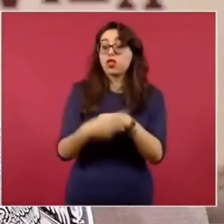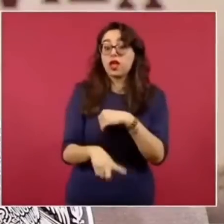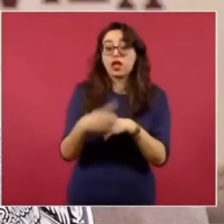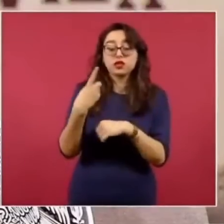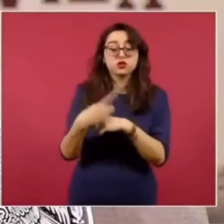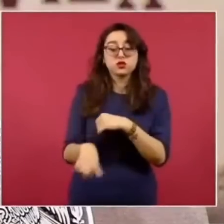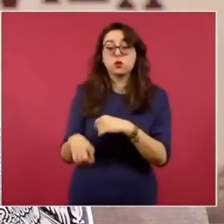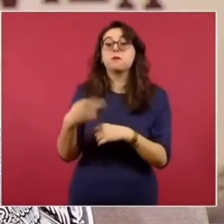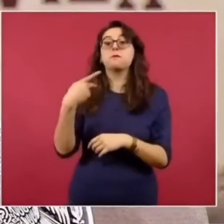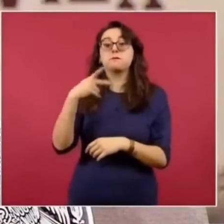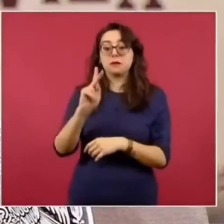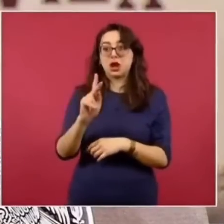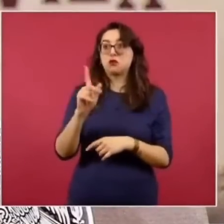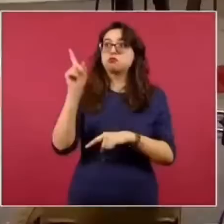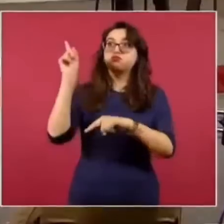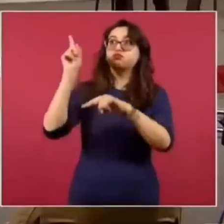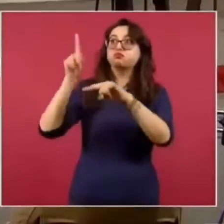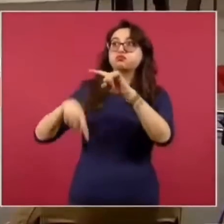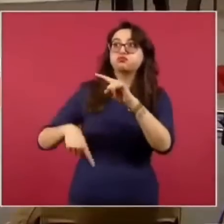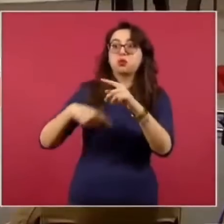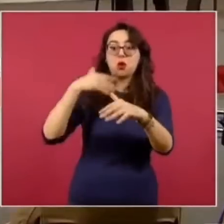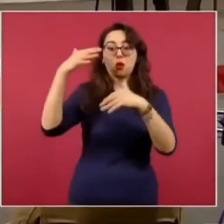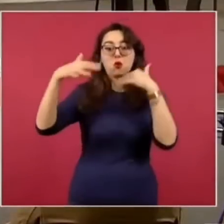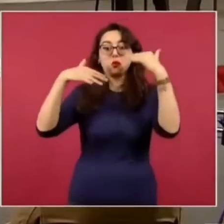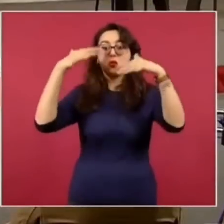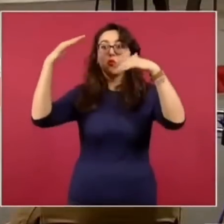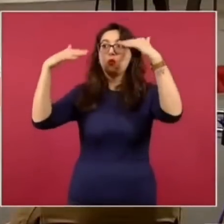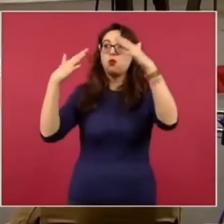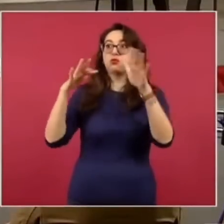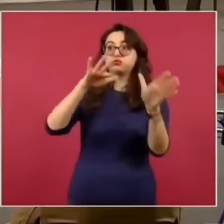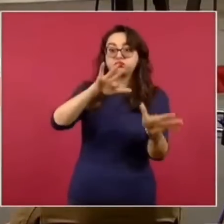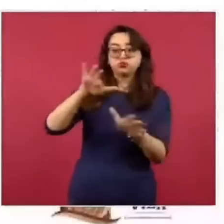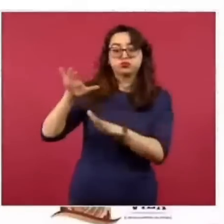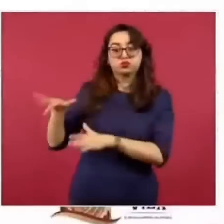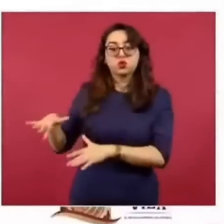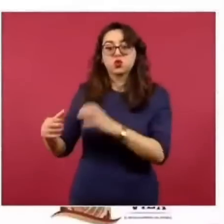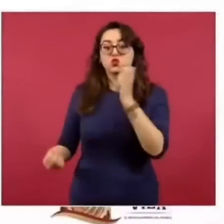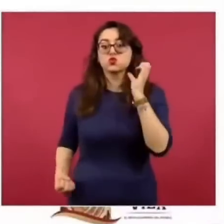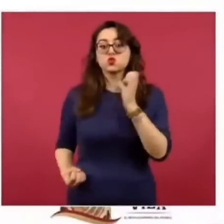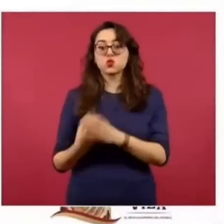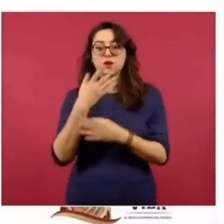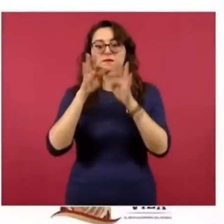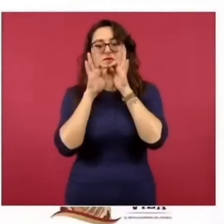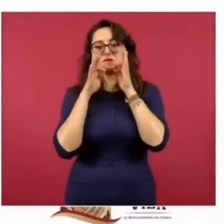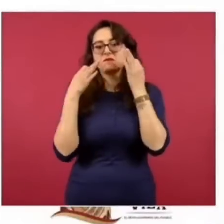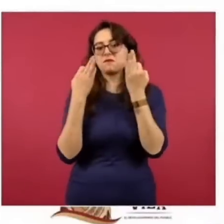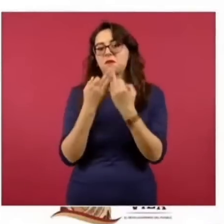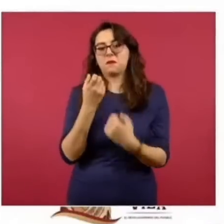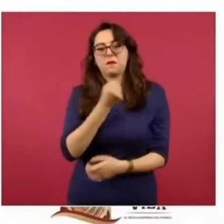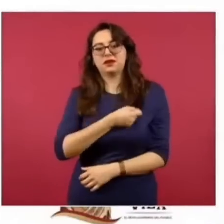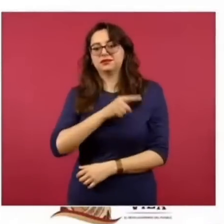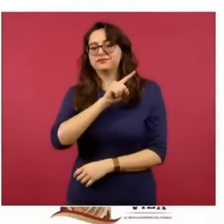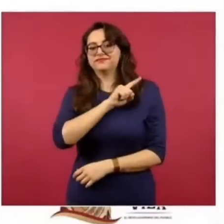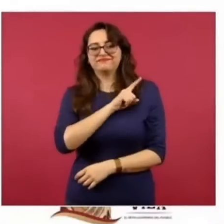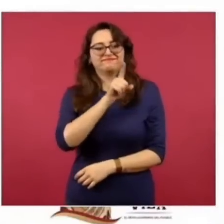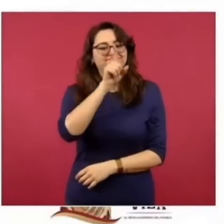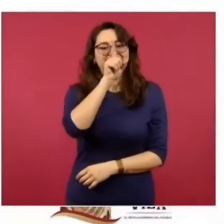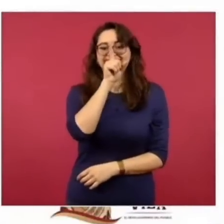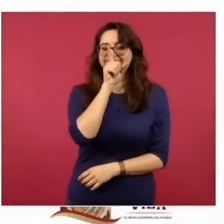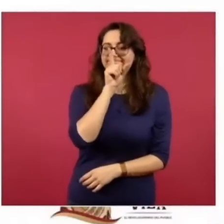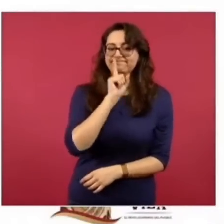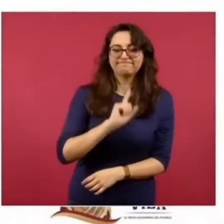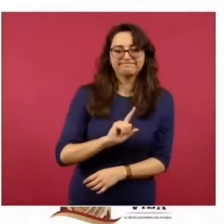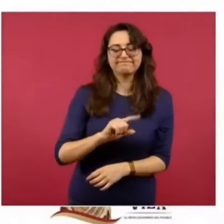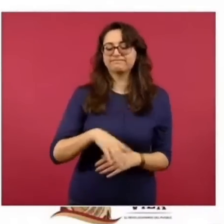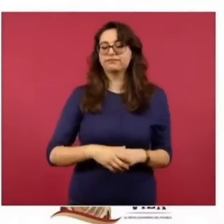del cigarrillo sano, del reemplazo del tabaco, porque esto también pretende enraizar esto. La